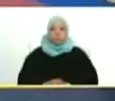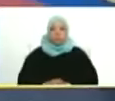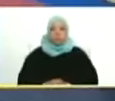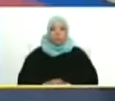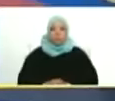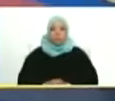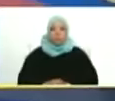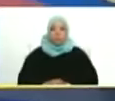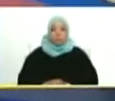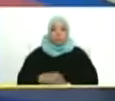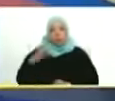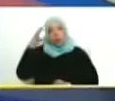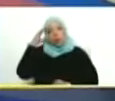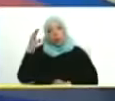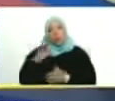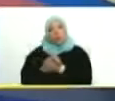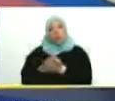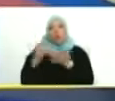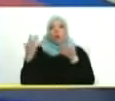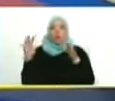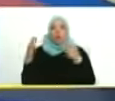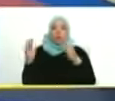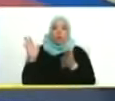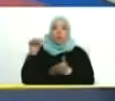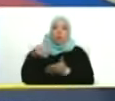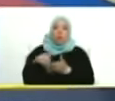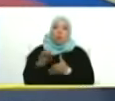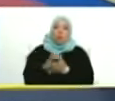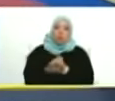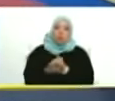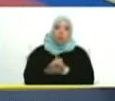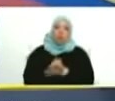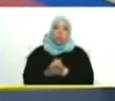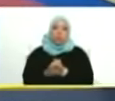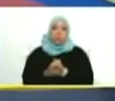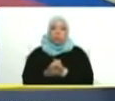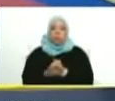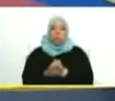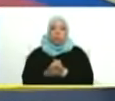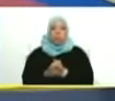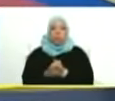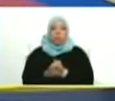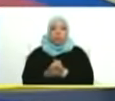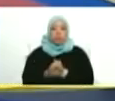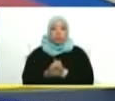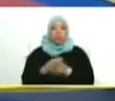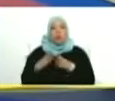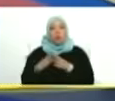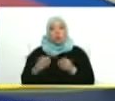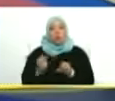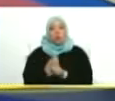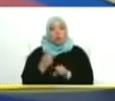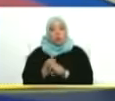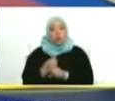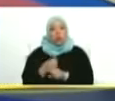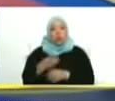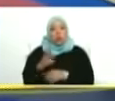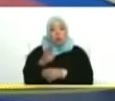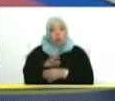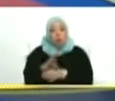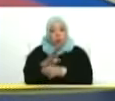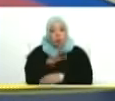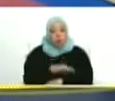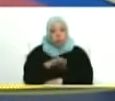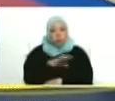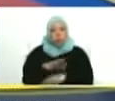Bueno, mi saludo a Aragua, pues, y un aplauso para esa gente de Tejerías por allá, creando todo el eje de protección social